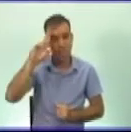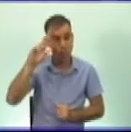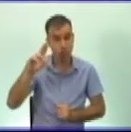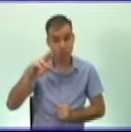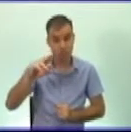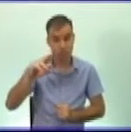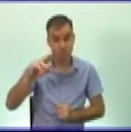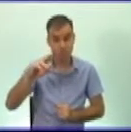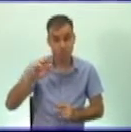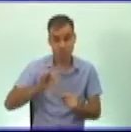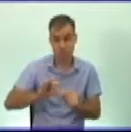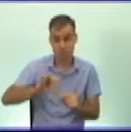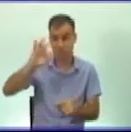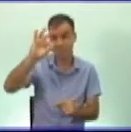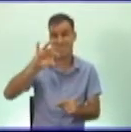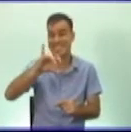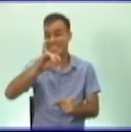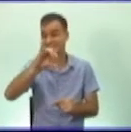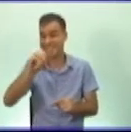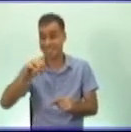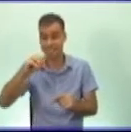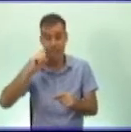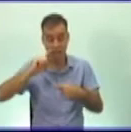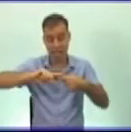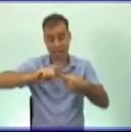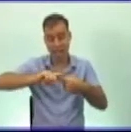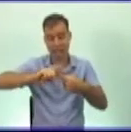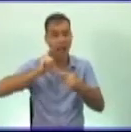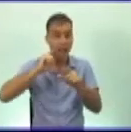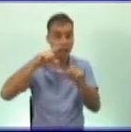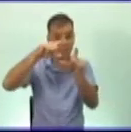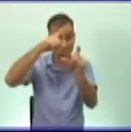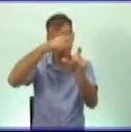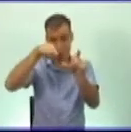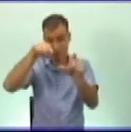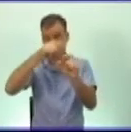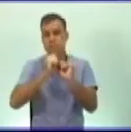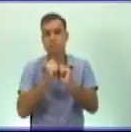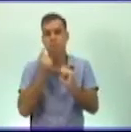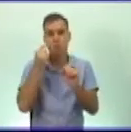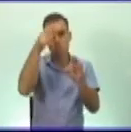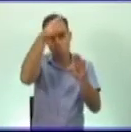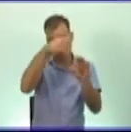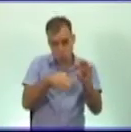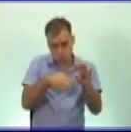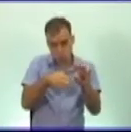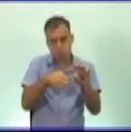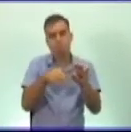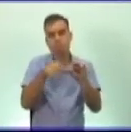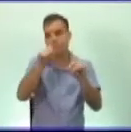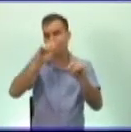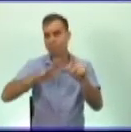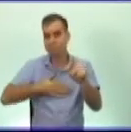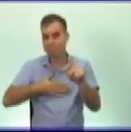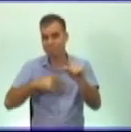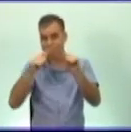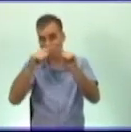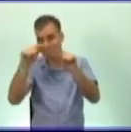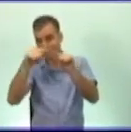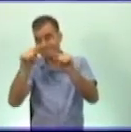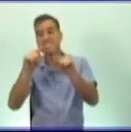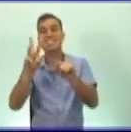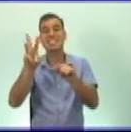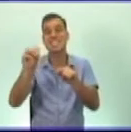60, pero si trazamos la altura, ¿verdad? Vamos a obtener un ángulo de 30 grados. Y si obtenemos un ángulo de 30 grados y sabemos el